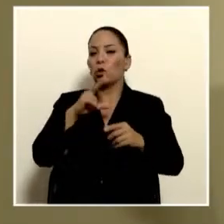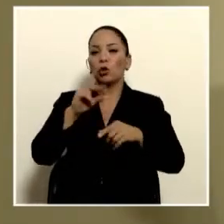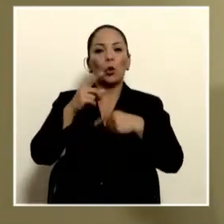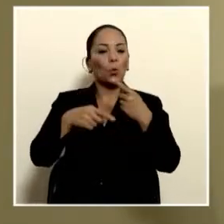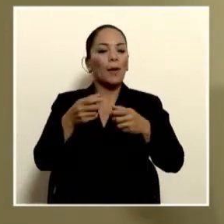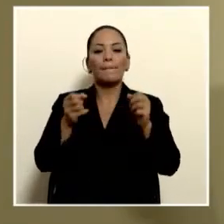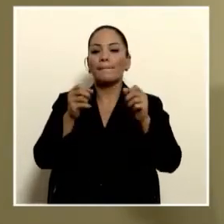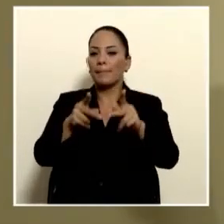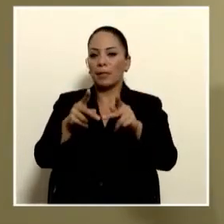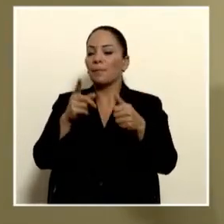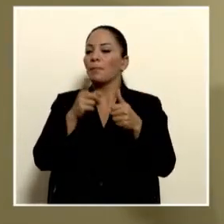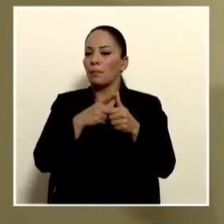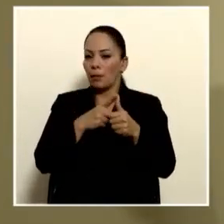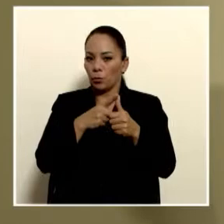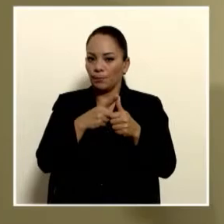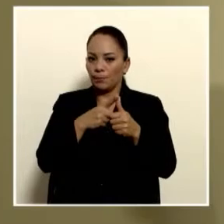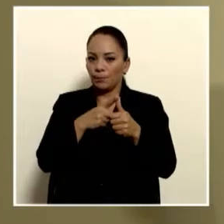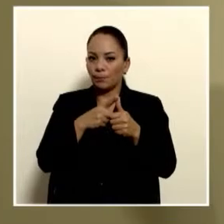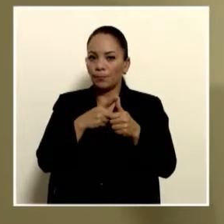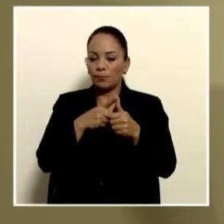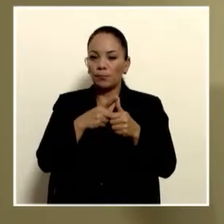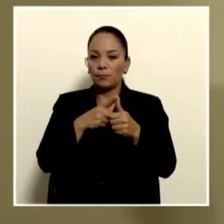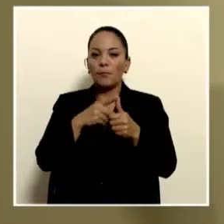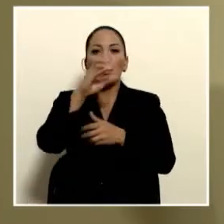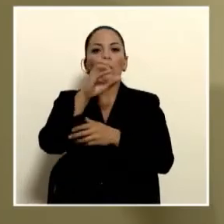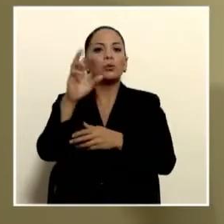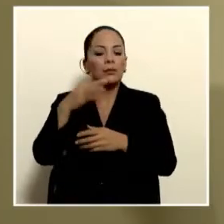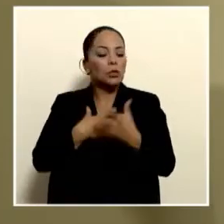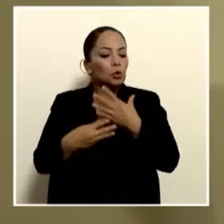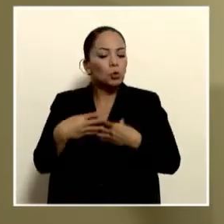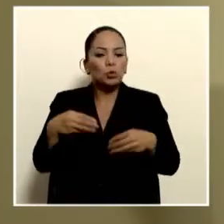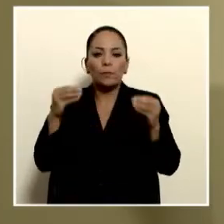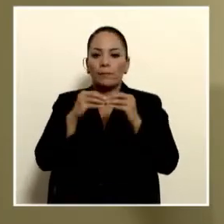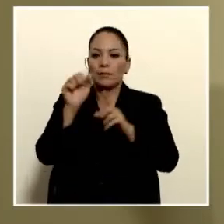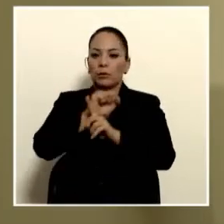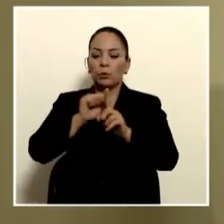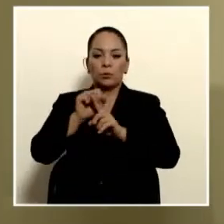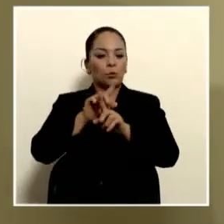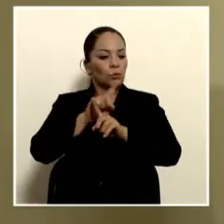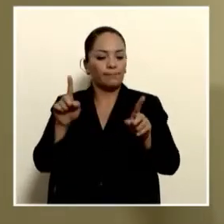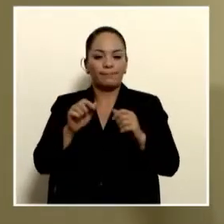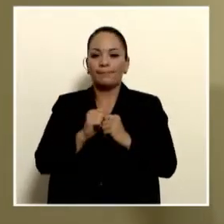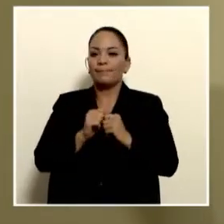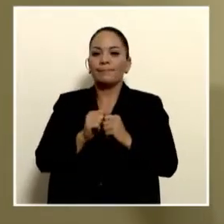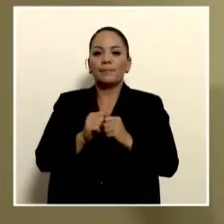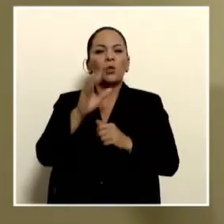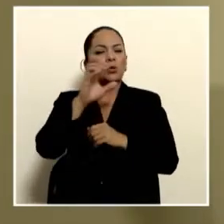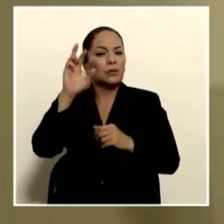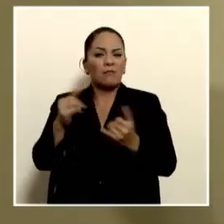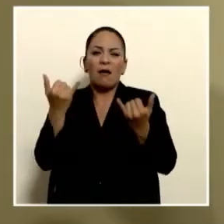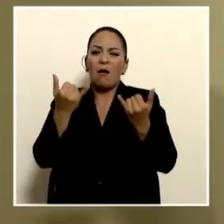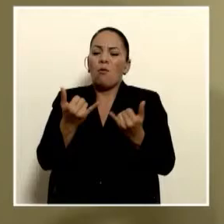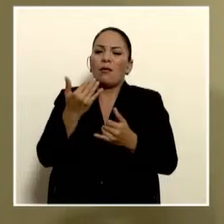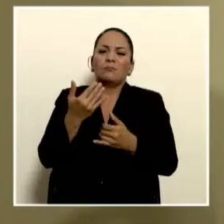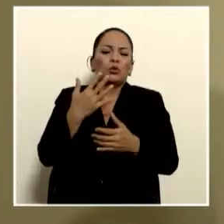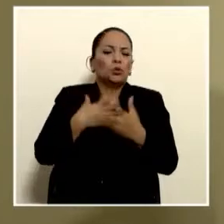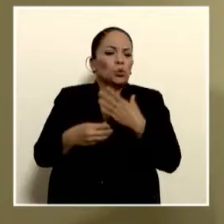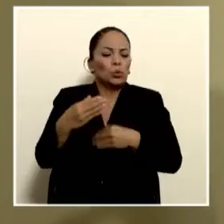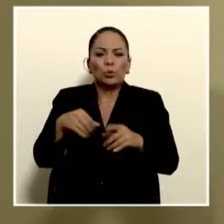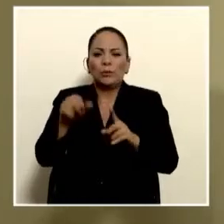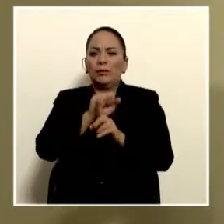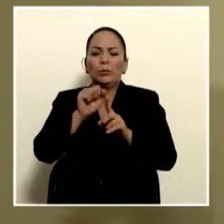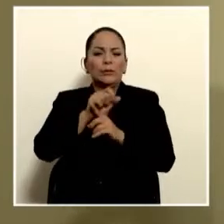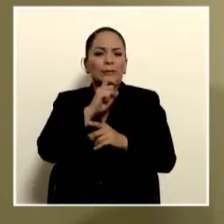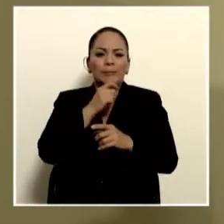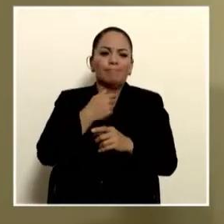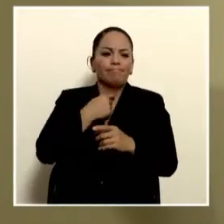yo, primero, que Costa Rica sufra más de lo que ya está sufriendo, y segundo,